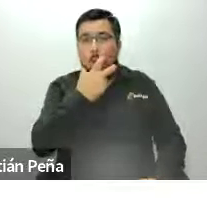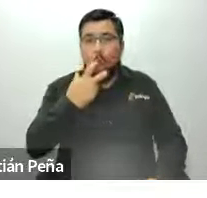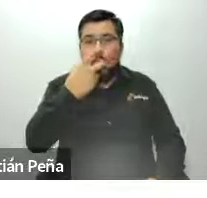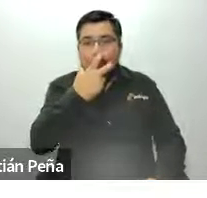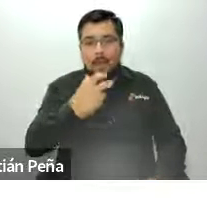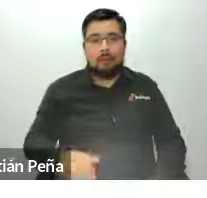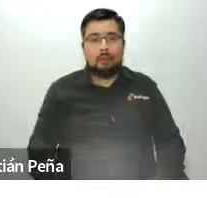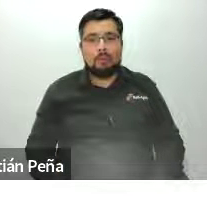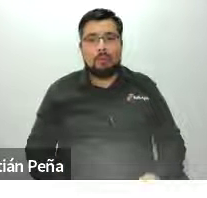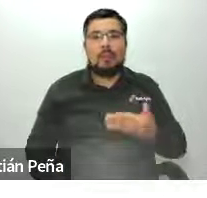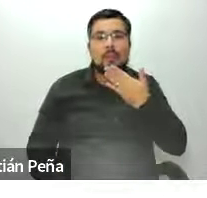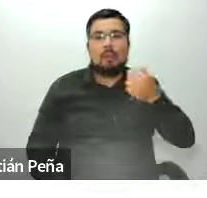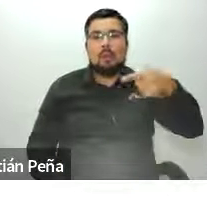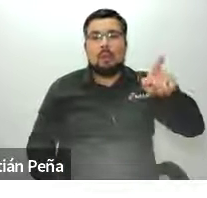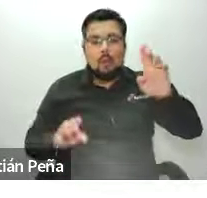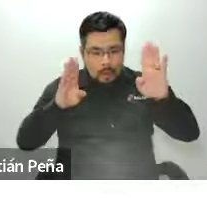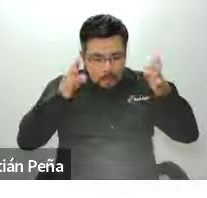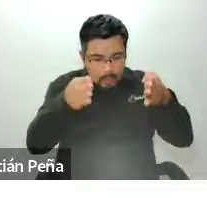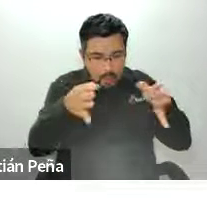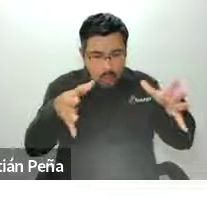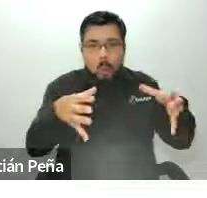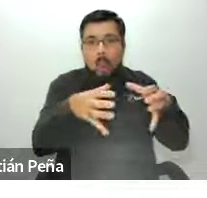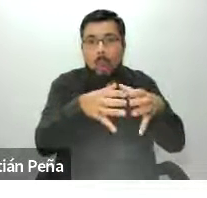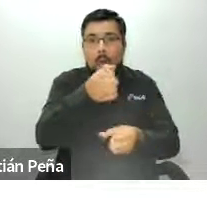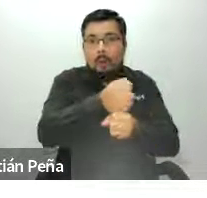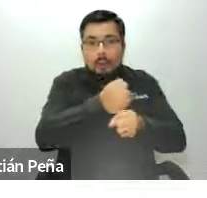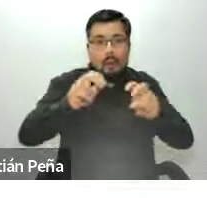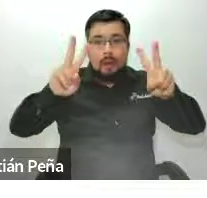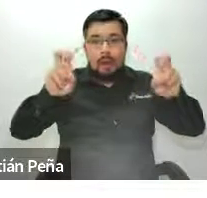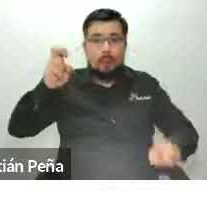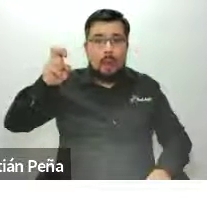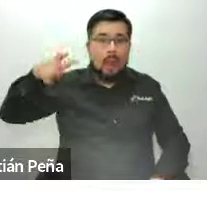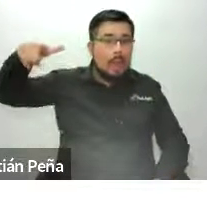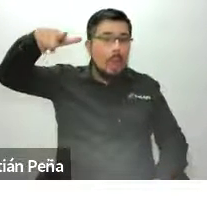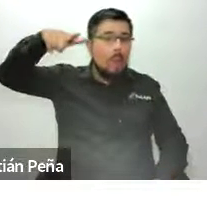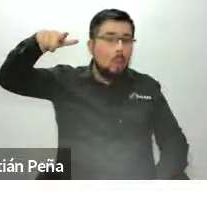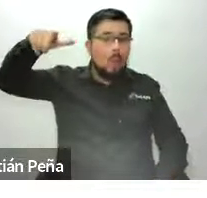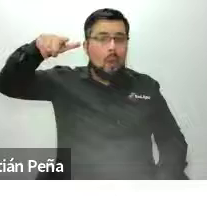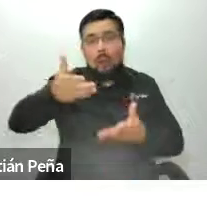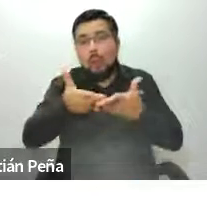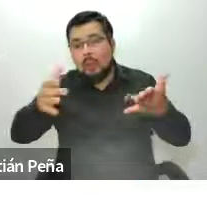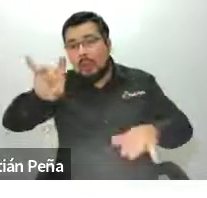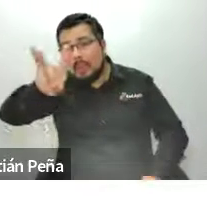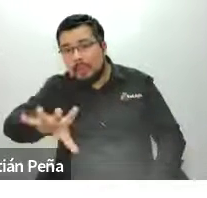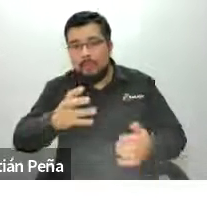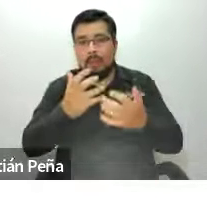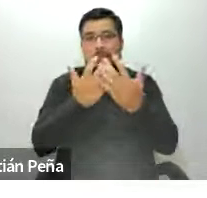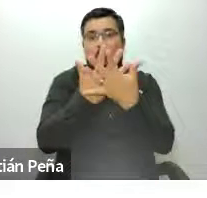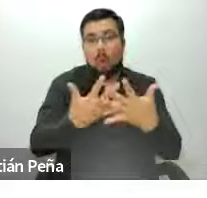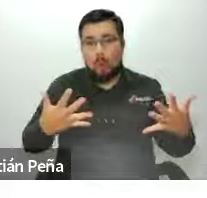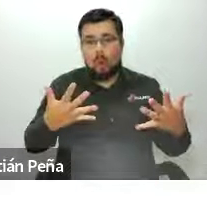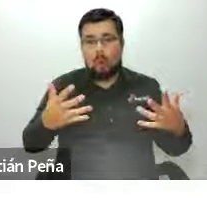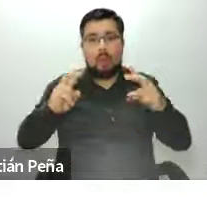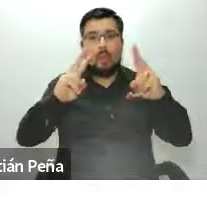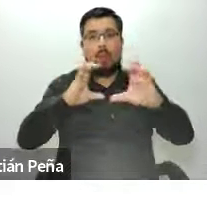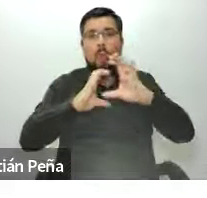equipo que estaba trabajando la parte del lenguaje, porque ustedes saben que el currículum de la asignatura de lenguaje y comunicación en nuestro país, en la educación básica,